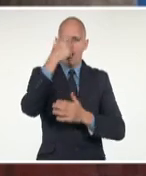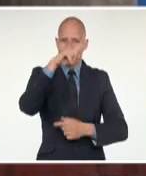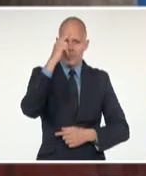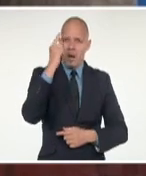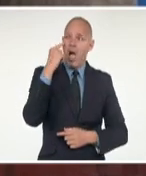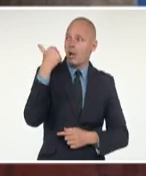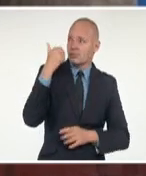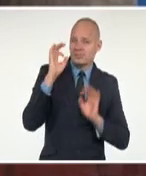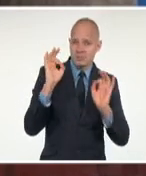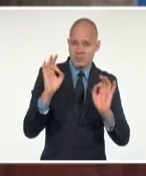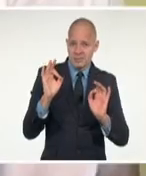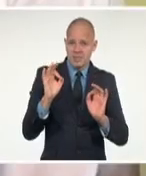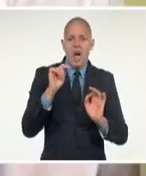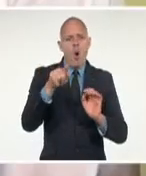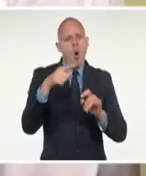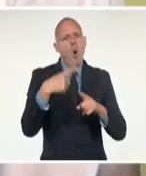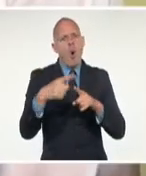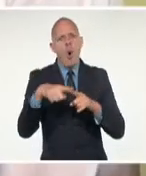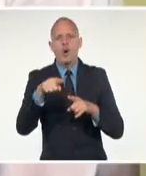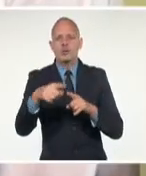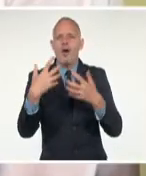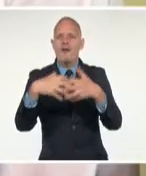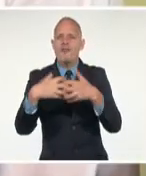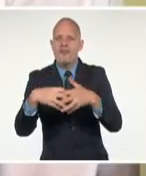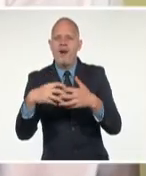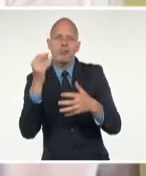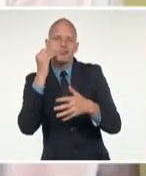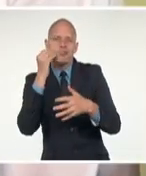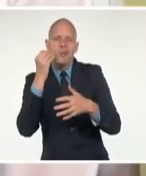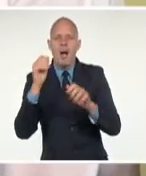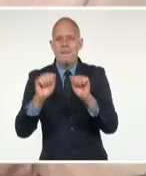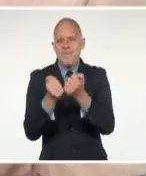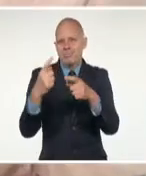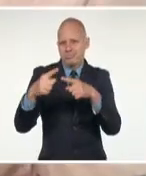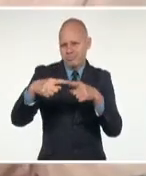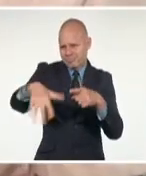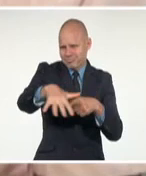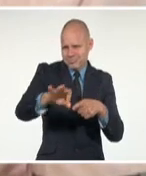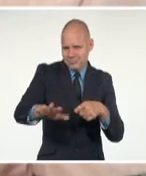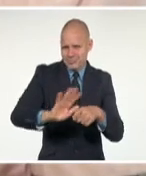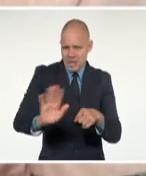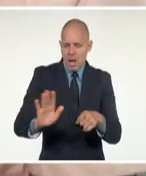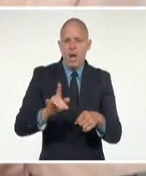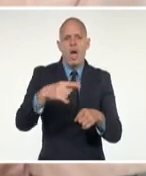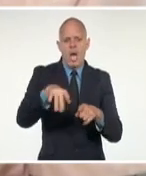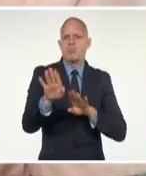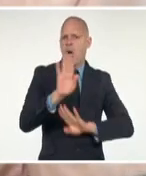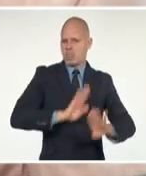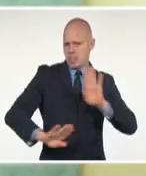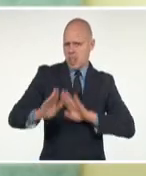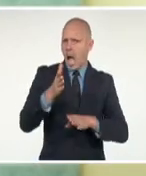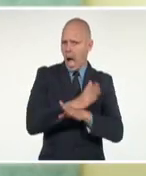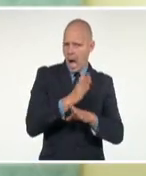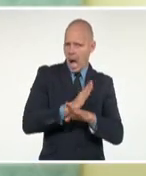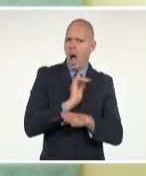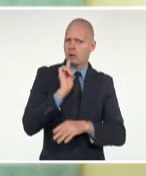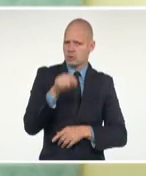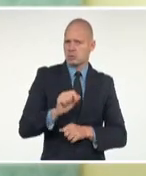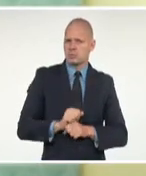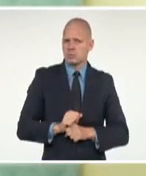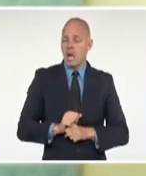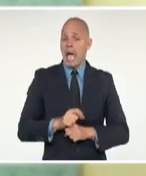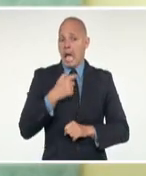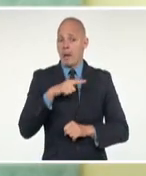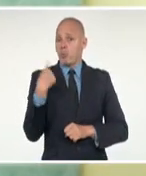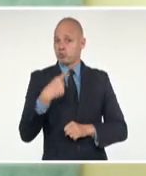fábrica de levaduras y fermentos de fersa ha adoptado diferentes medidas para minimizar los daños de la industria fundamentalmente se protegieron